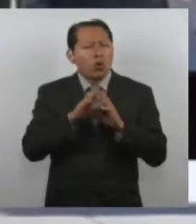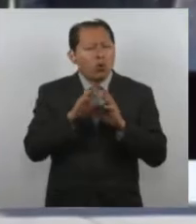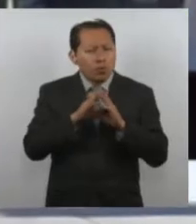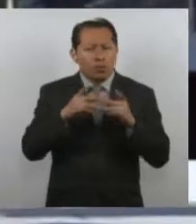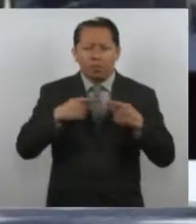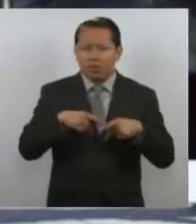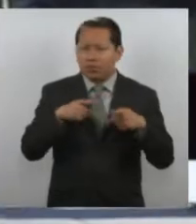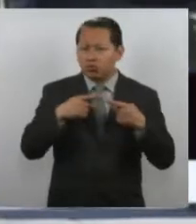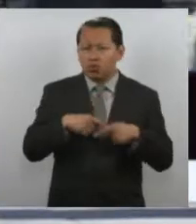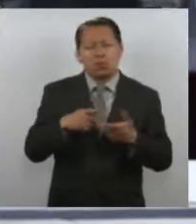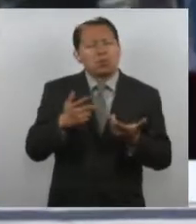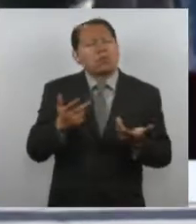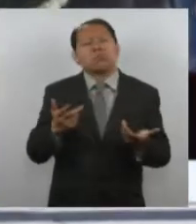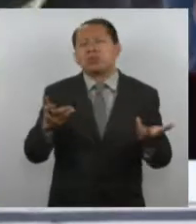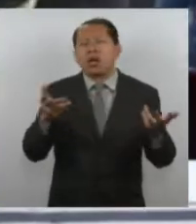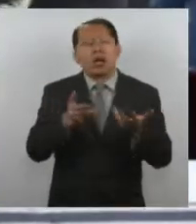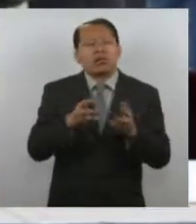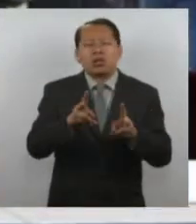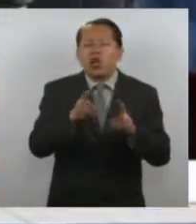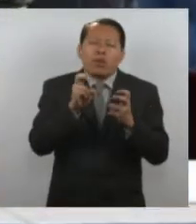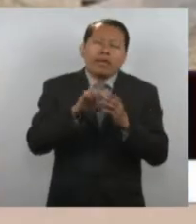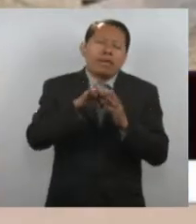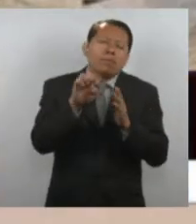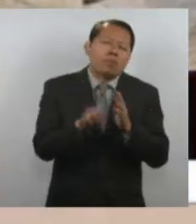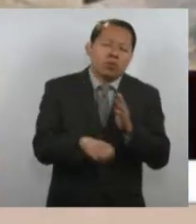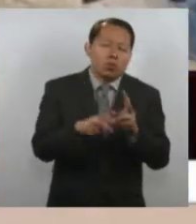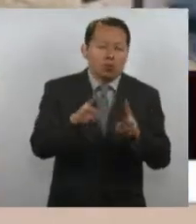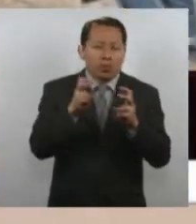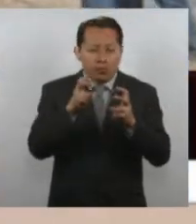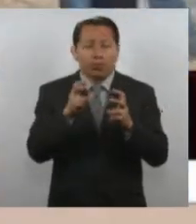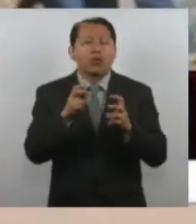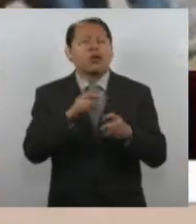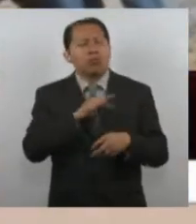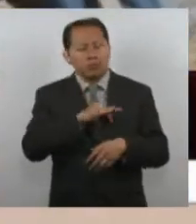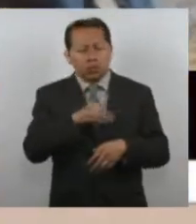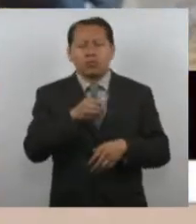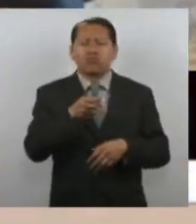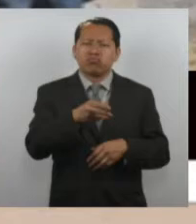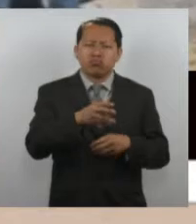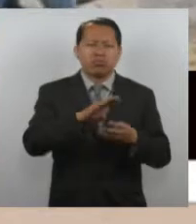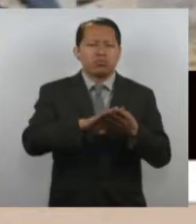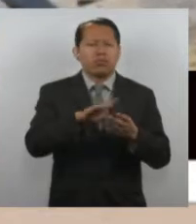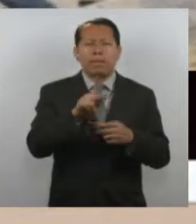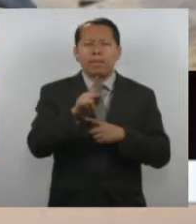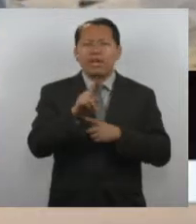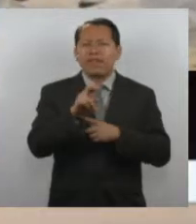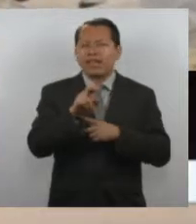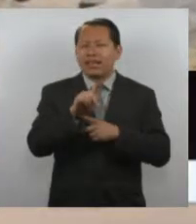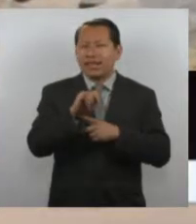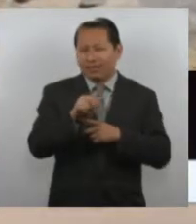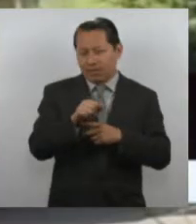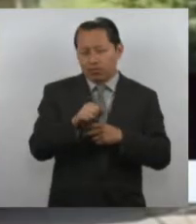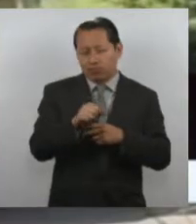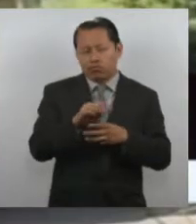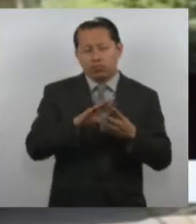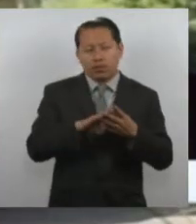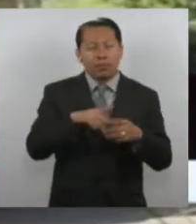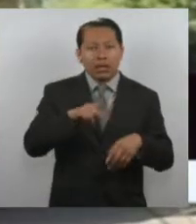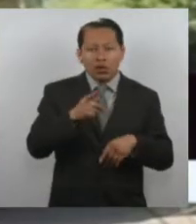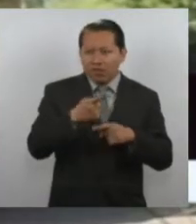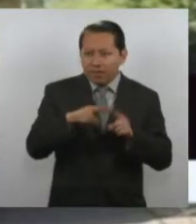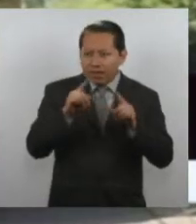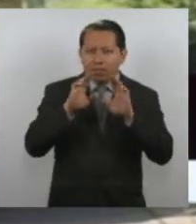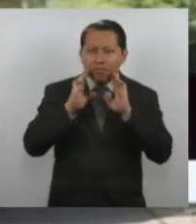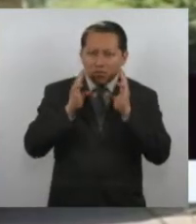presunto delincuente que cometió robo, digamos, le dicta prisión preventiva, pero no le dicta prisión preventiva a un sicario o